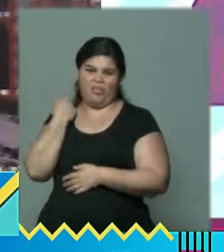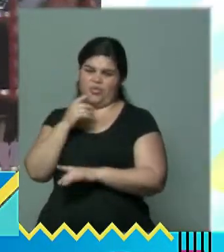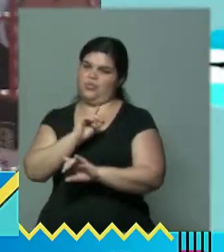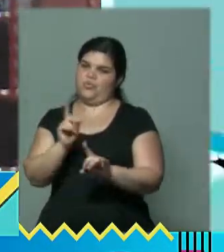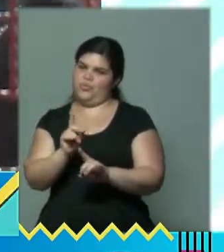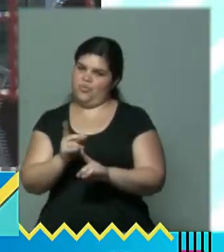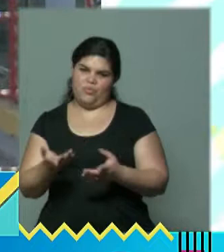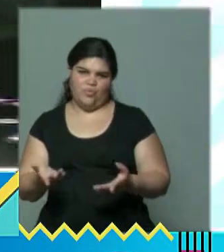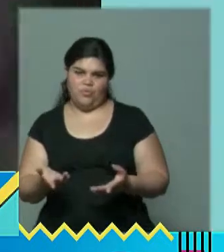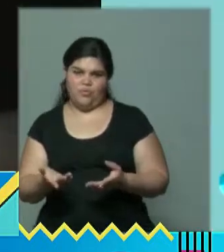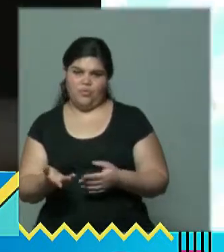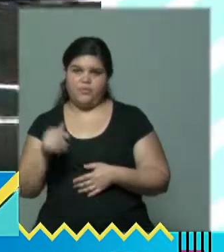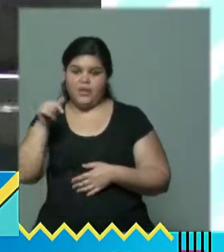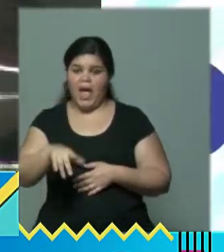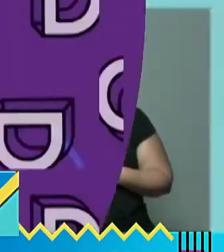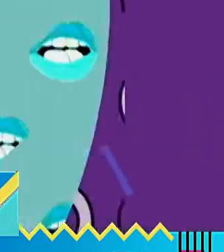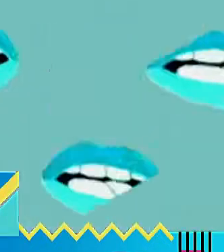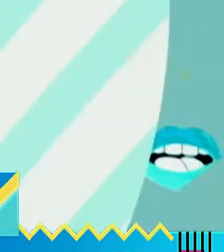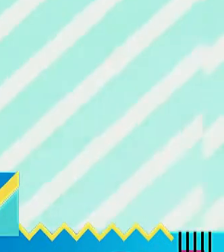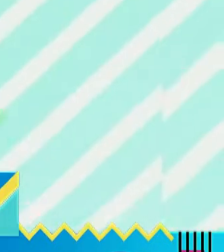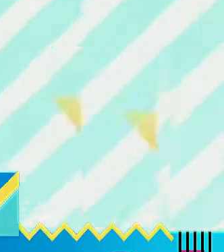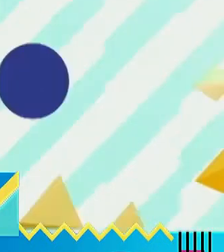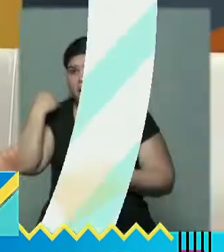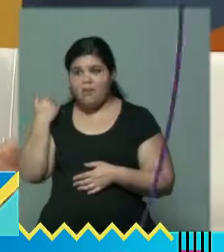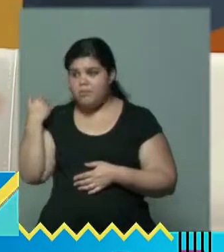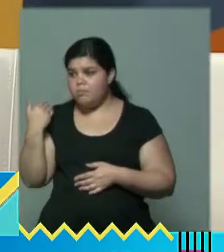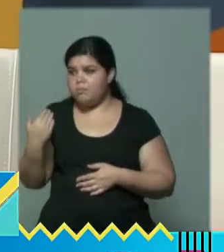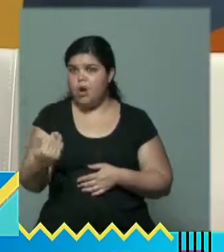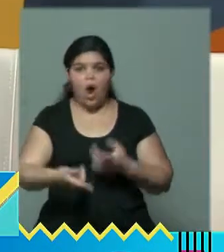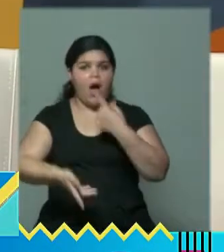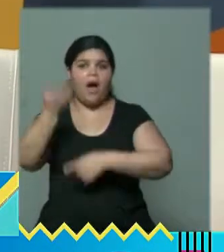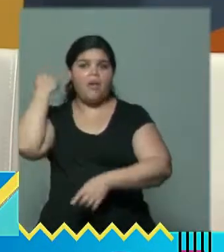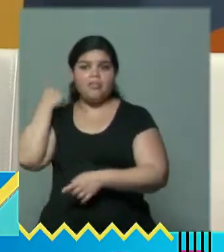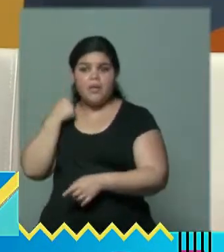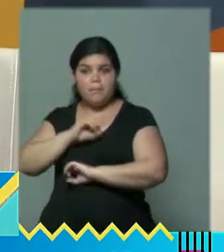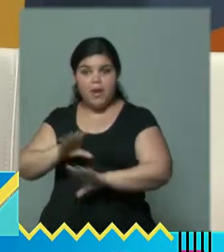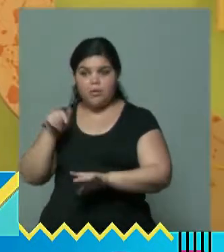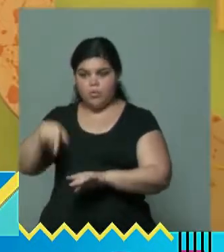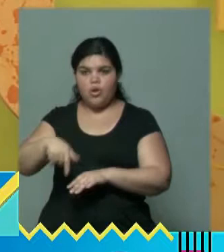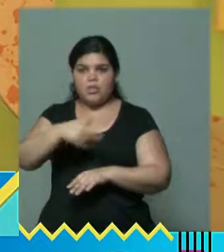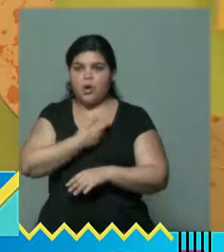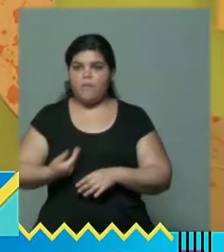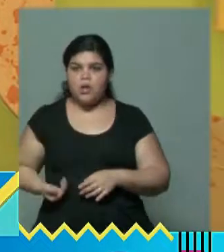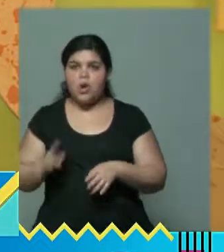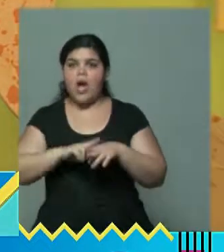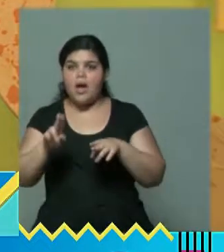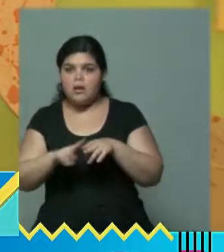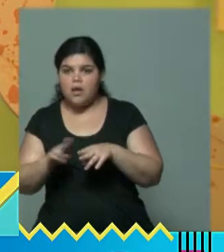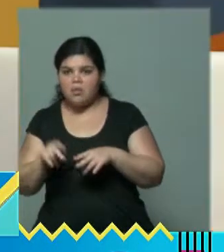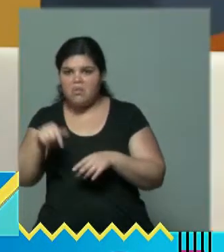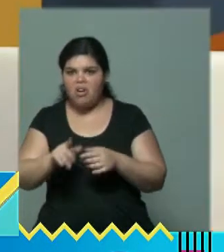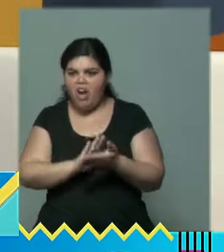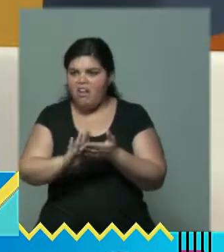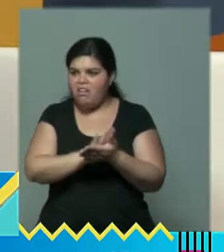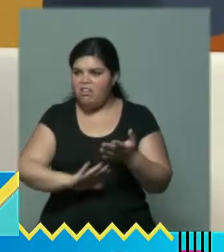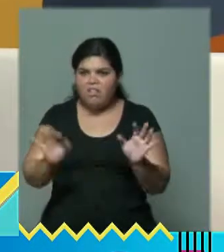de la década anterior 2 años de este gobierno. Si los otros hicieron las cosas mal, pues que esto lo corrijan. Y no veo que esas correcciones estén